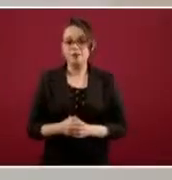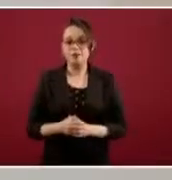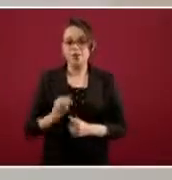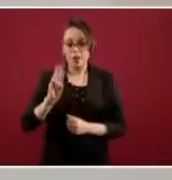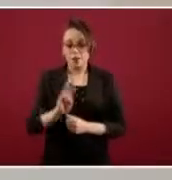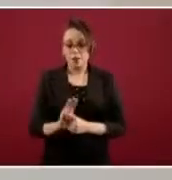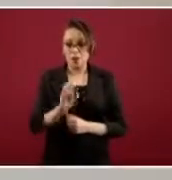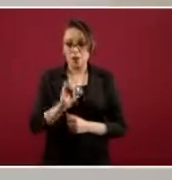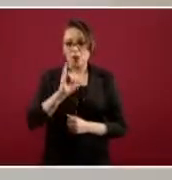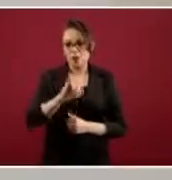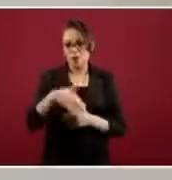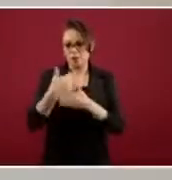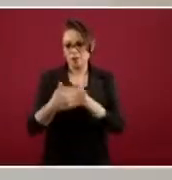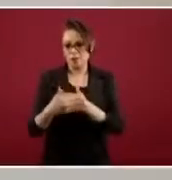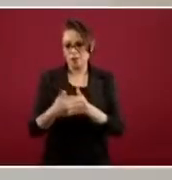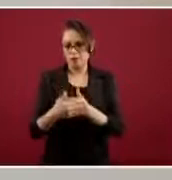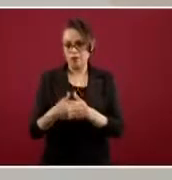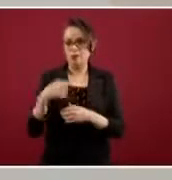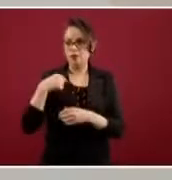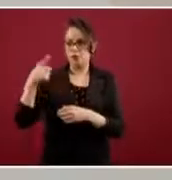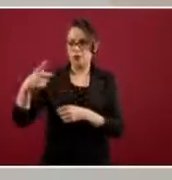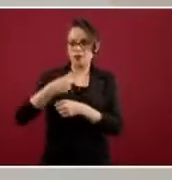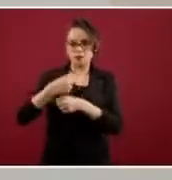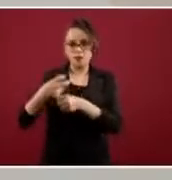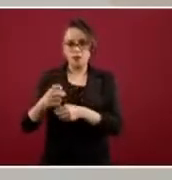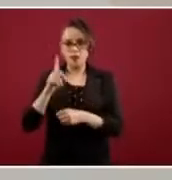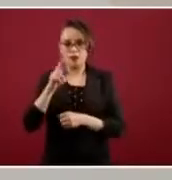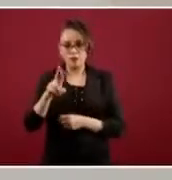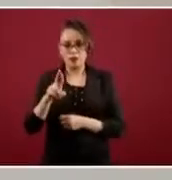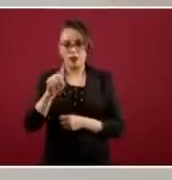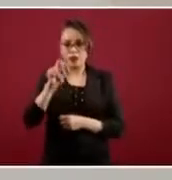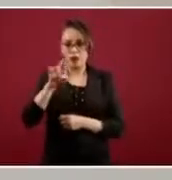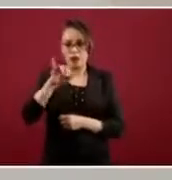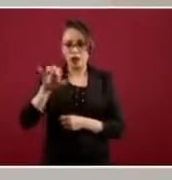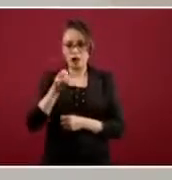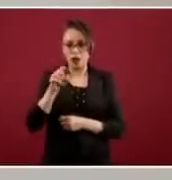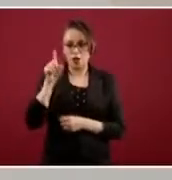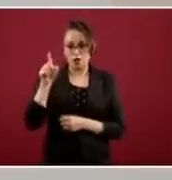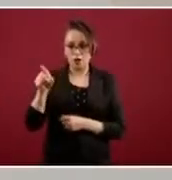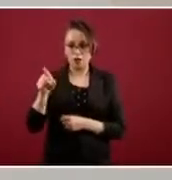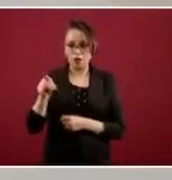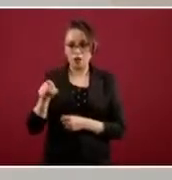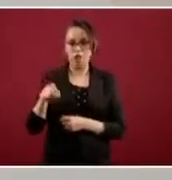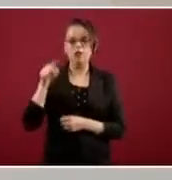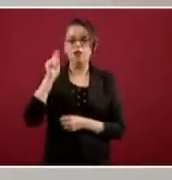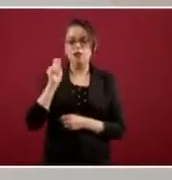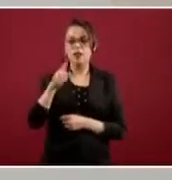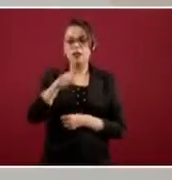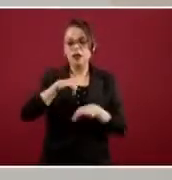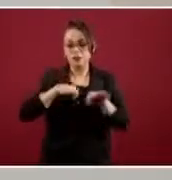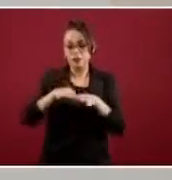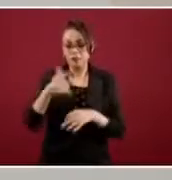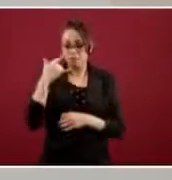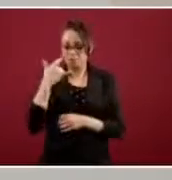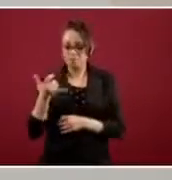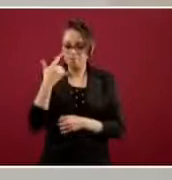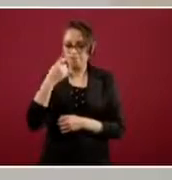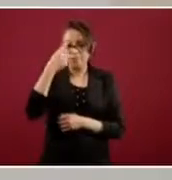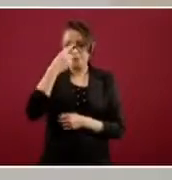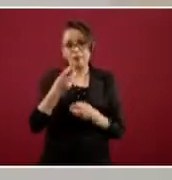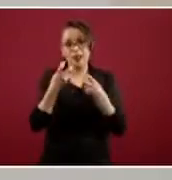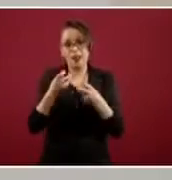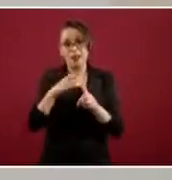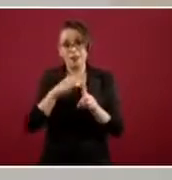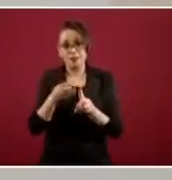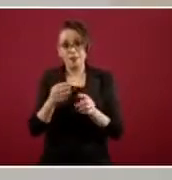invitado al doctor Jorge Trejo, director del Centro Nacional de Transfusión Sanguínea, quien está coordinando esfuerzos en este sentido junto con la